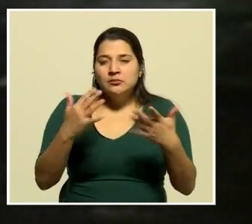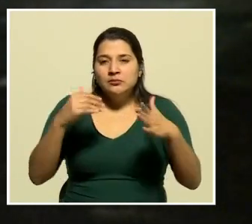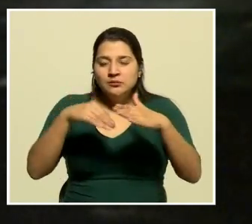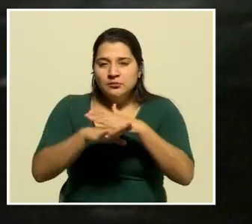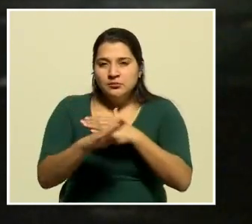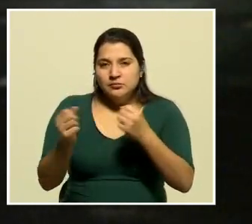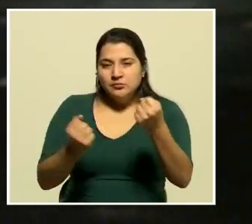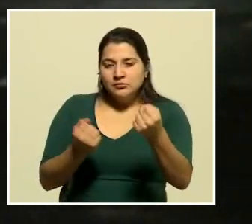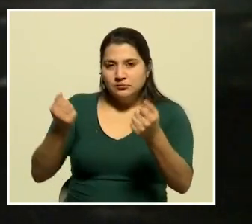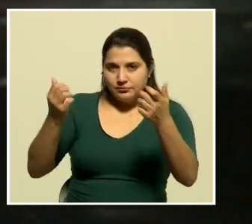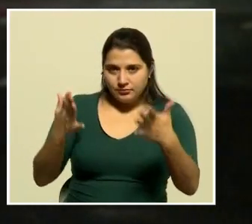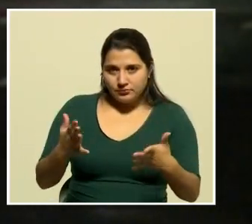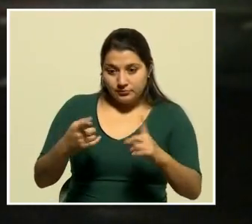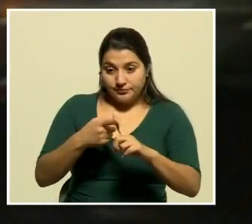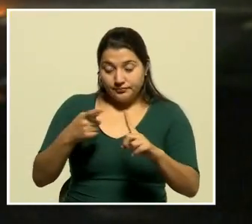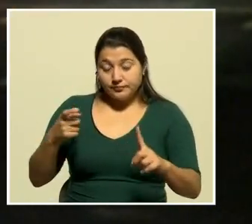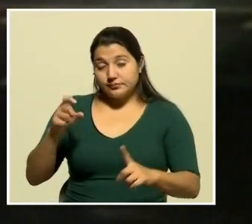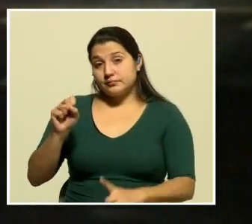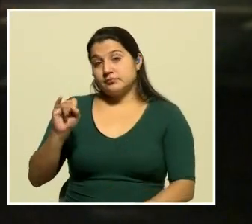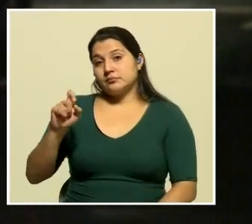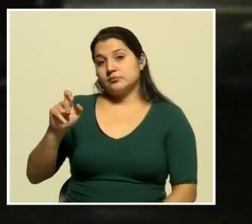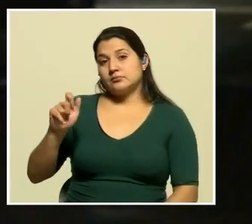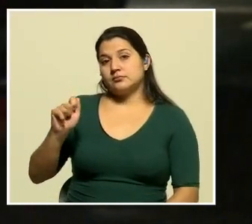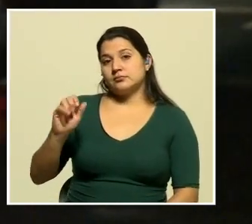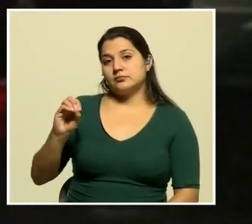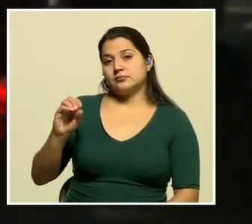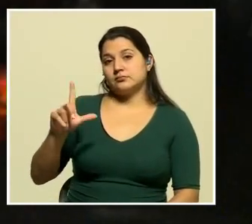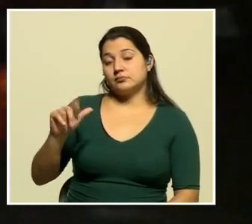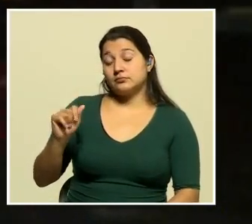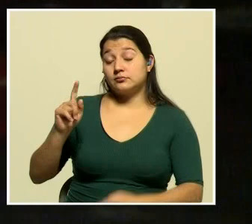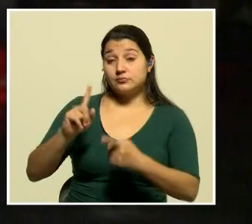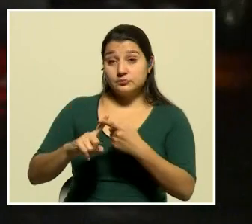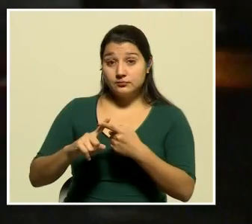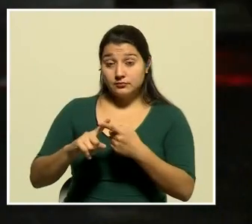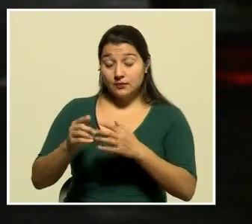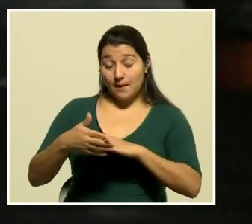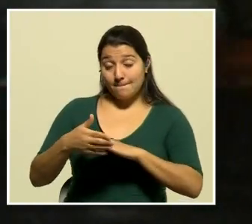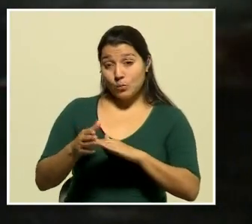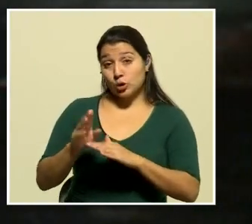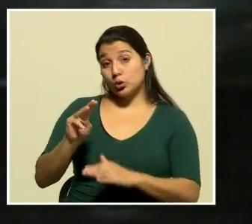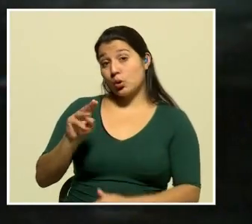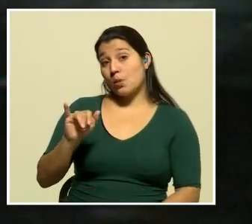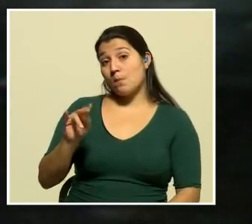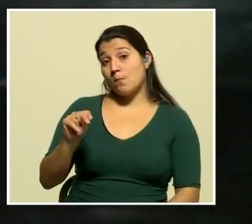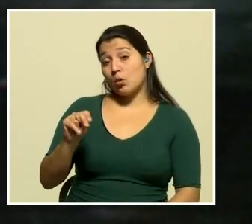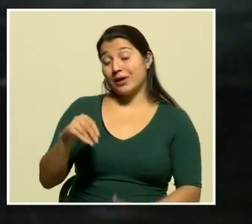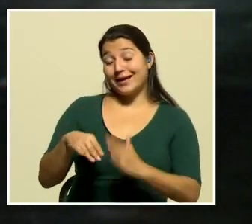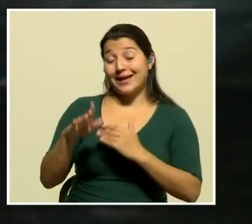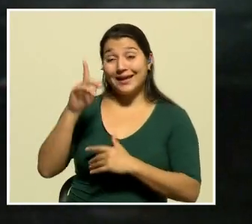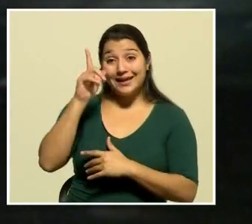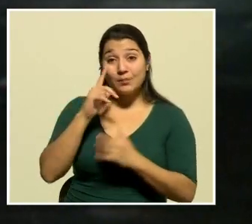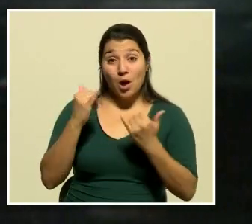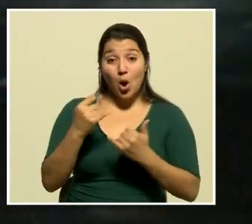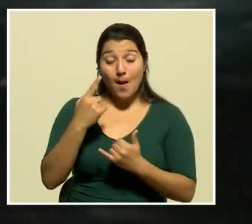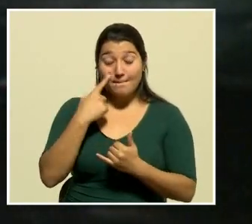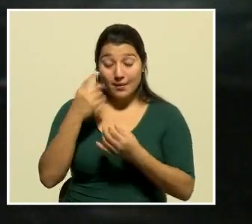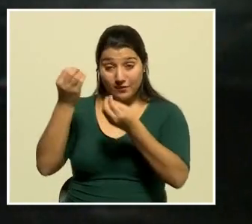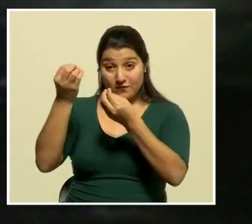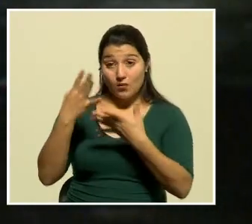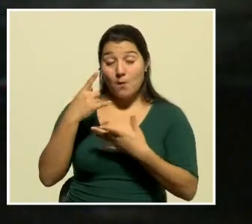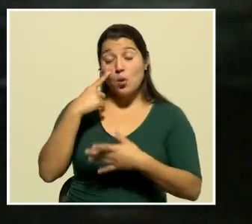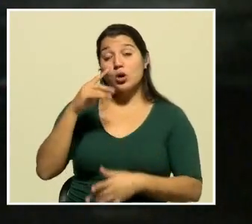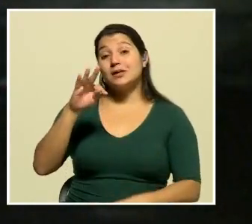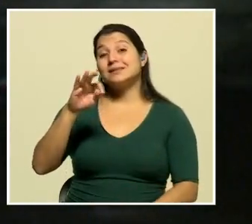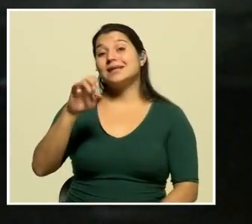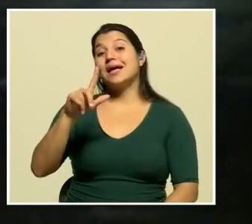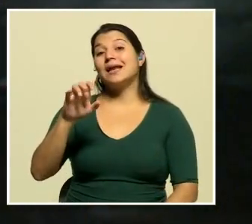principalmente hacia el puerto de Moín en Limón. Vamos a ver de inmediato también un reporte de nuestros colegas de Telemetro Reporta